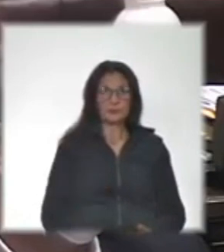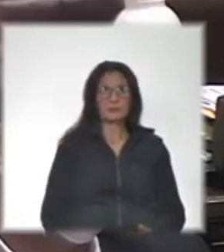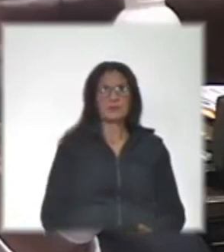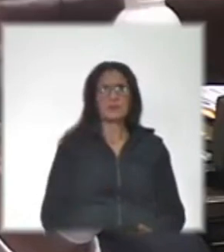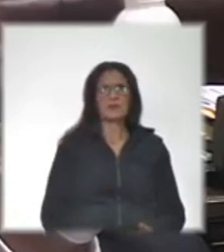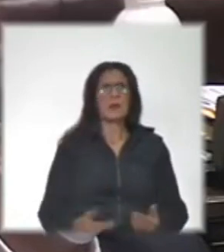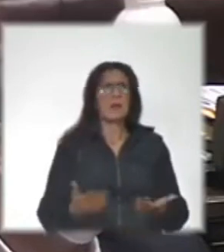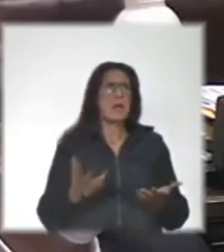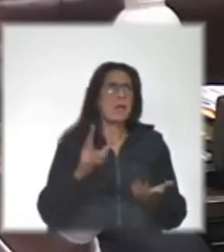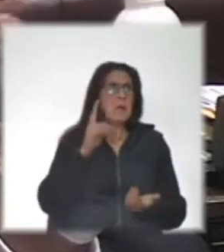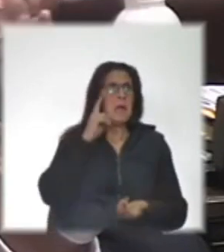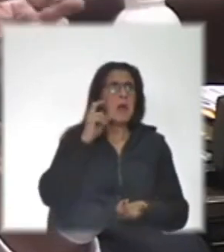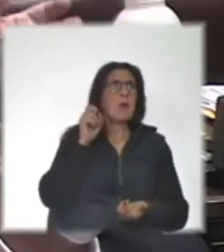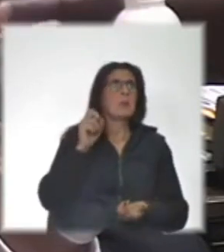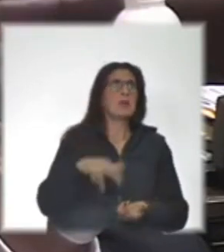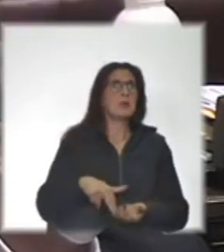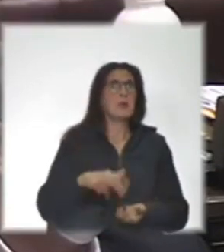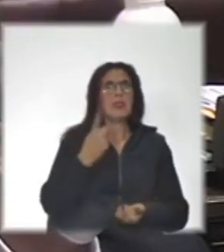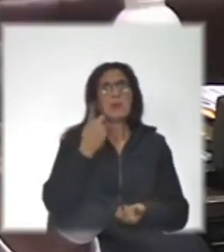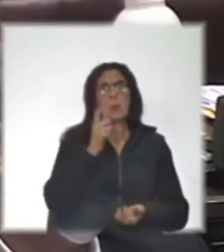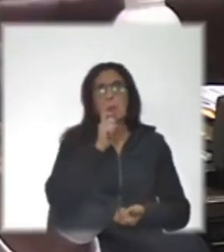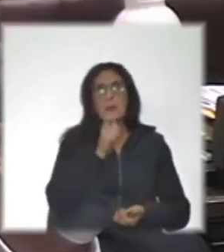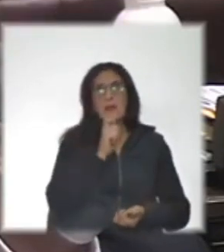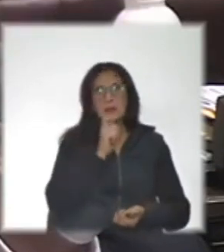es más que la opinión de un periodista